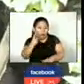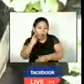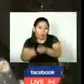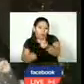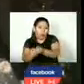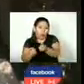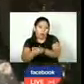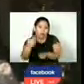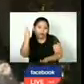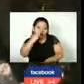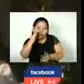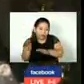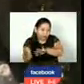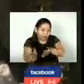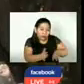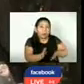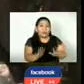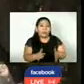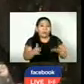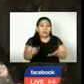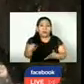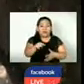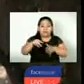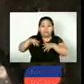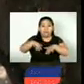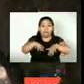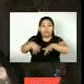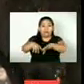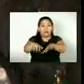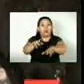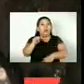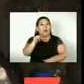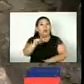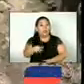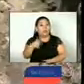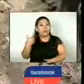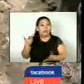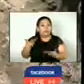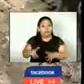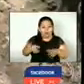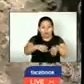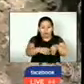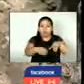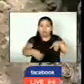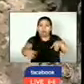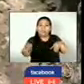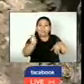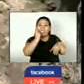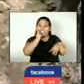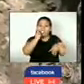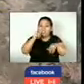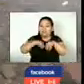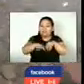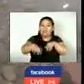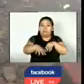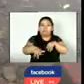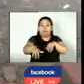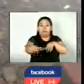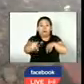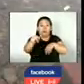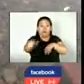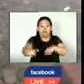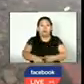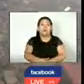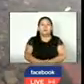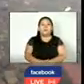sólidos aguas grises directamente a las calles las cuales bajan en canaletas hasta su embocadura el banto